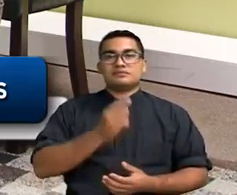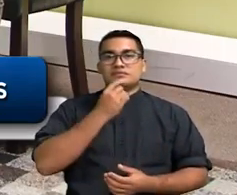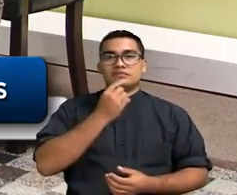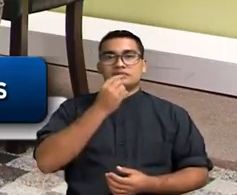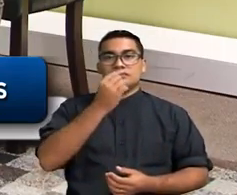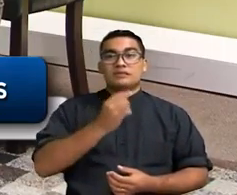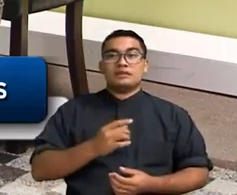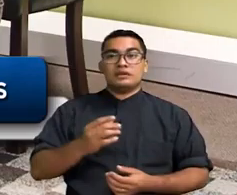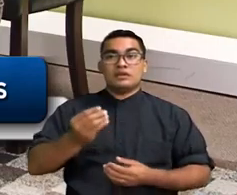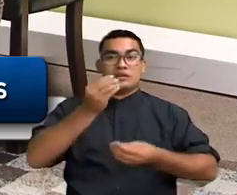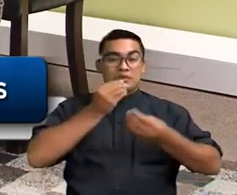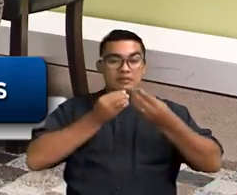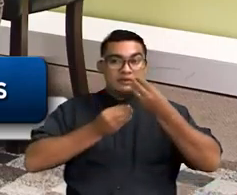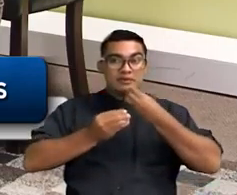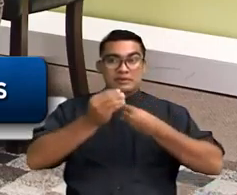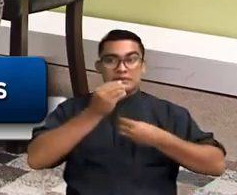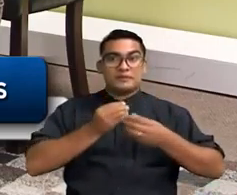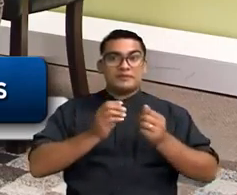hablamos de alimentos, o sea,